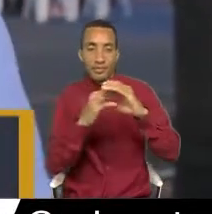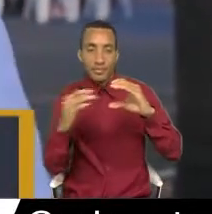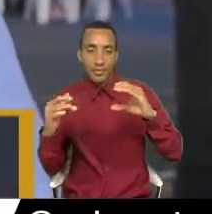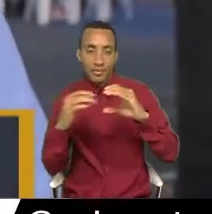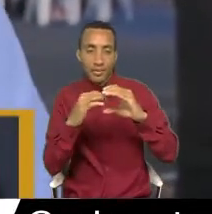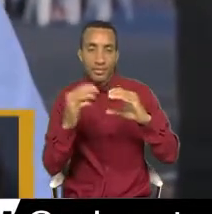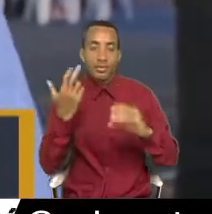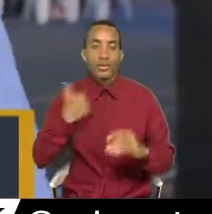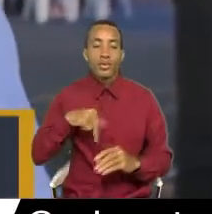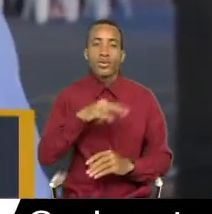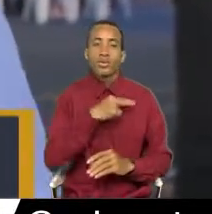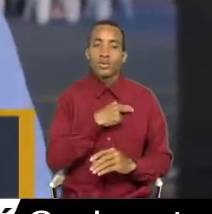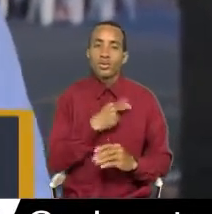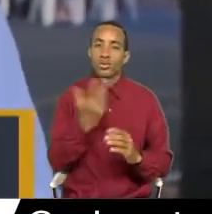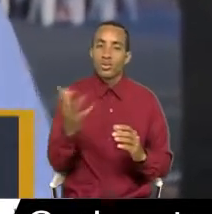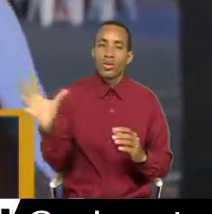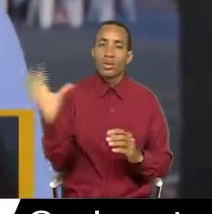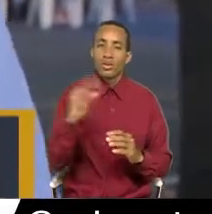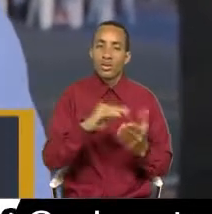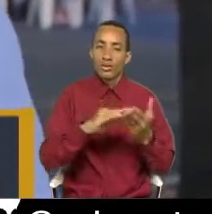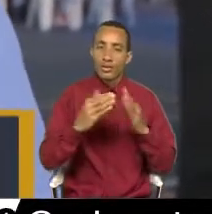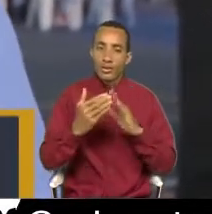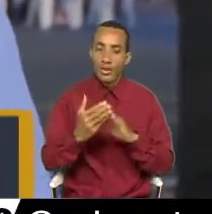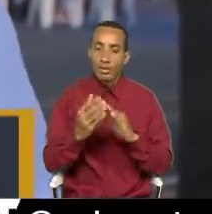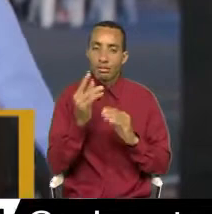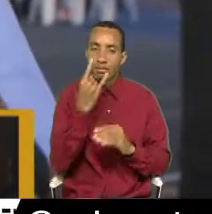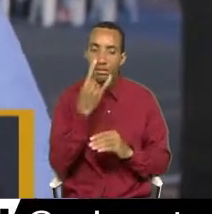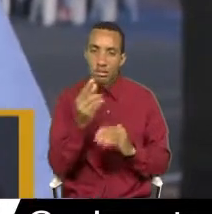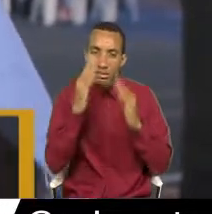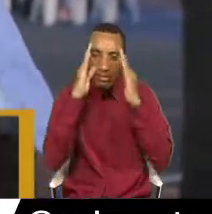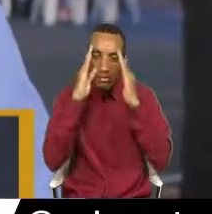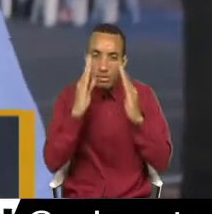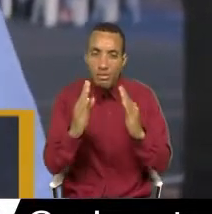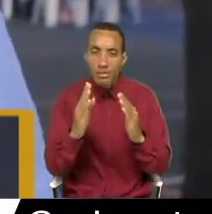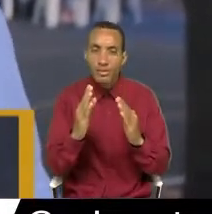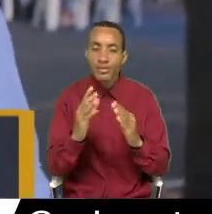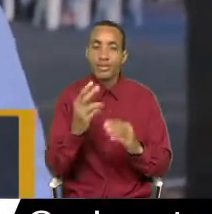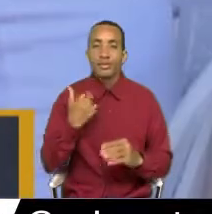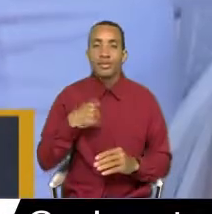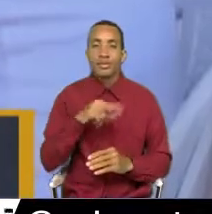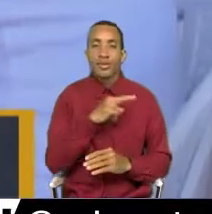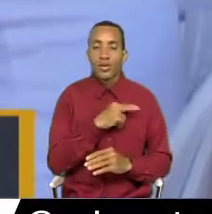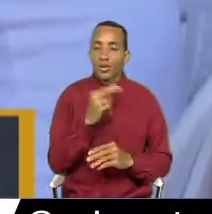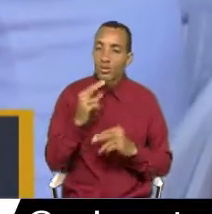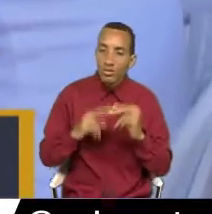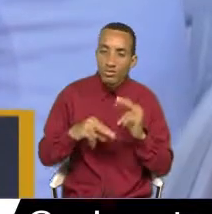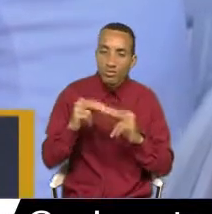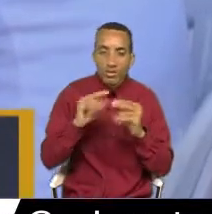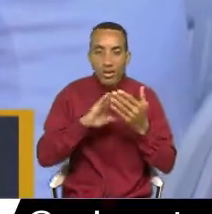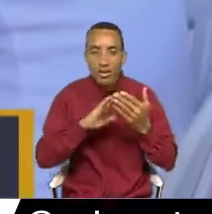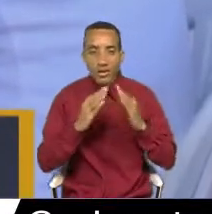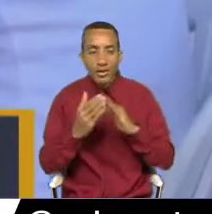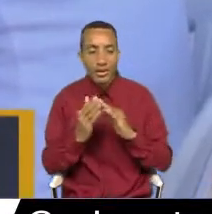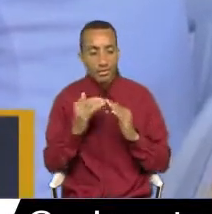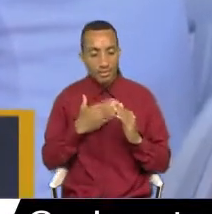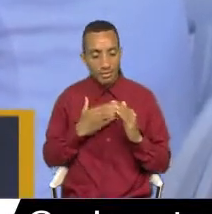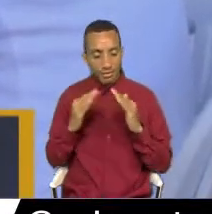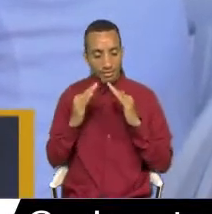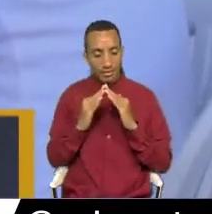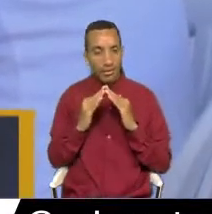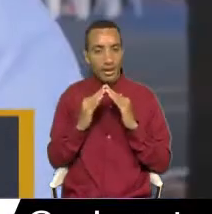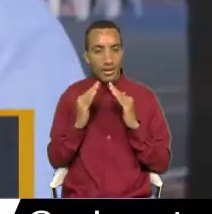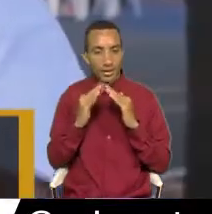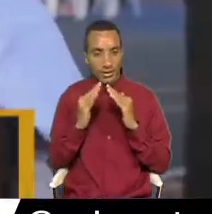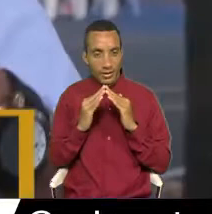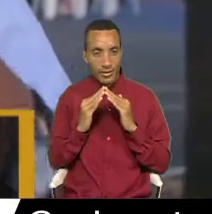forma de que nuestra comunidad, nuestra sociedad se interese. Por eso que llamamos construcción de paz desde la misma casa, desde las mismas escuelas, desde el